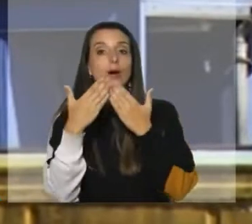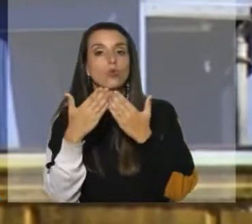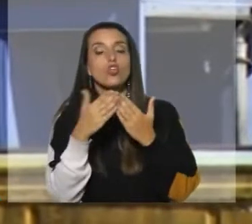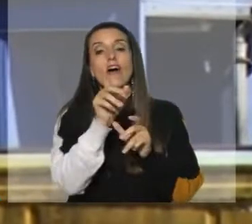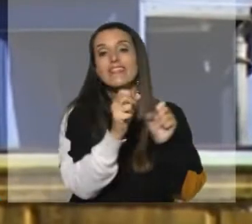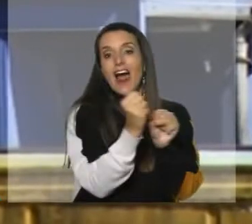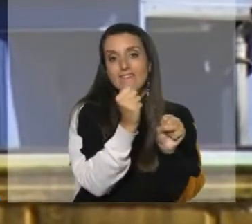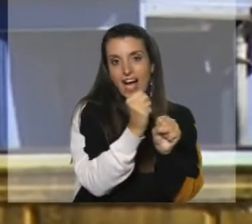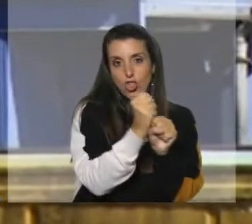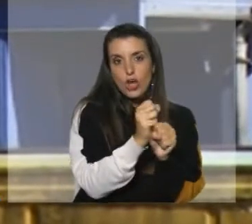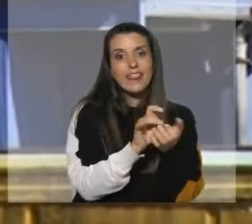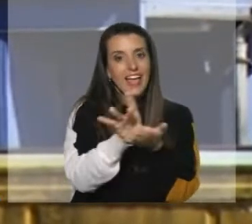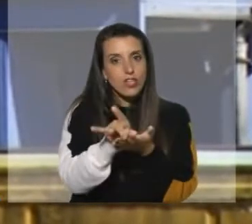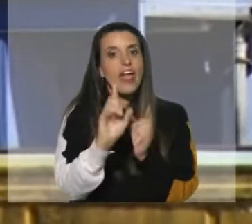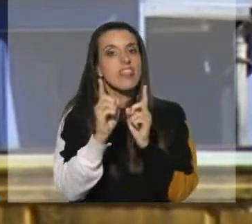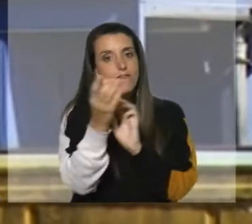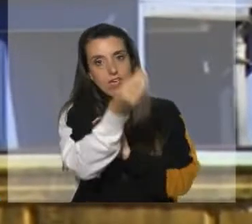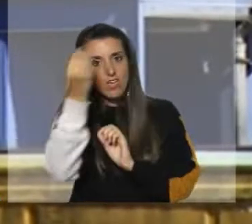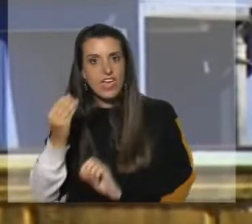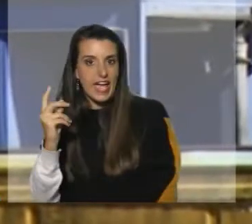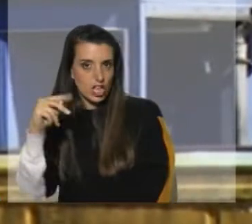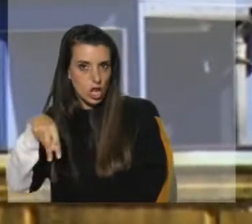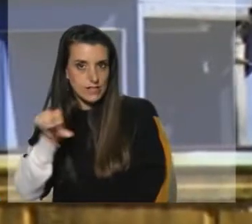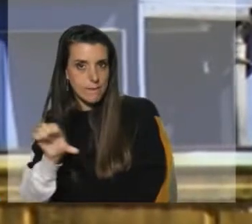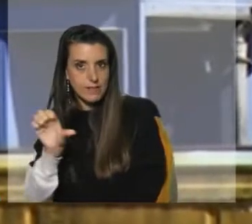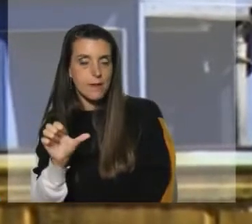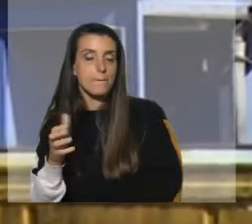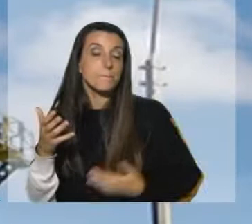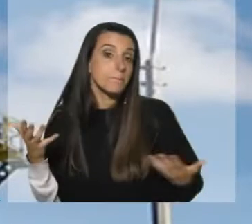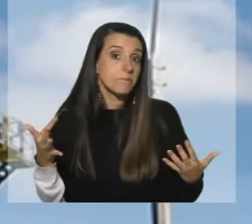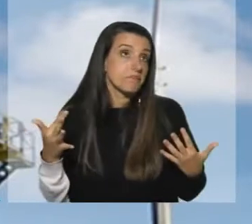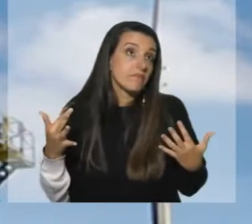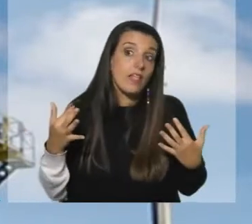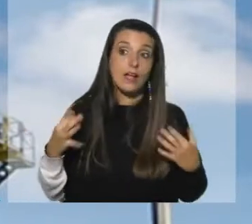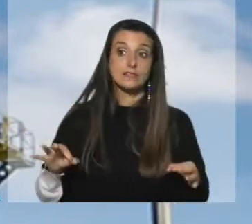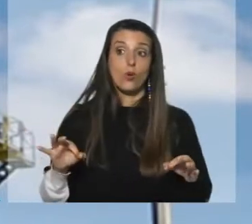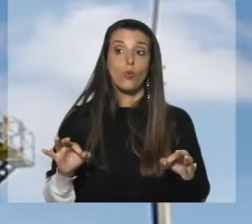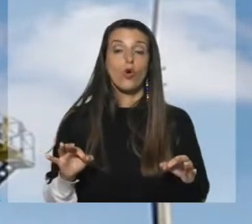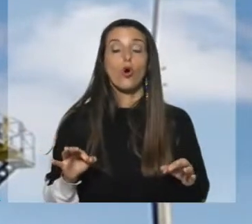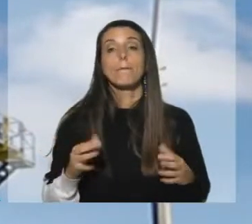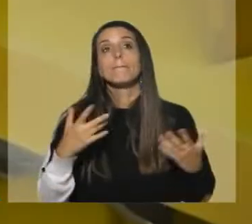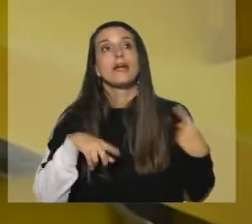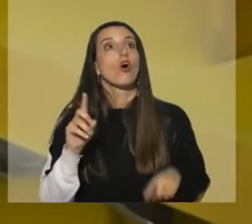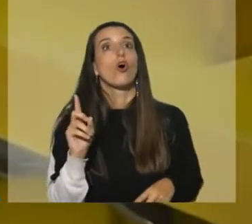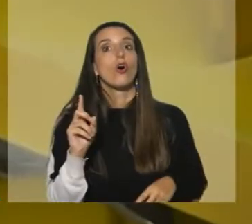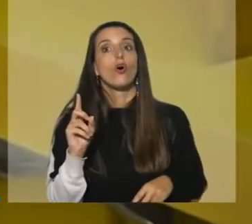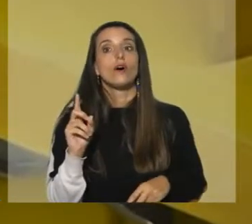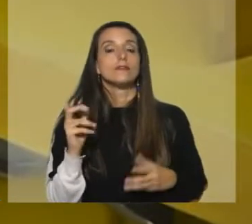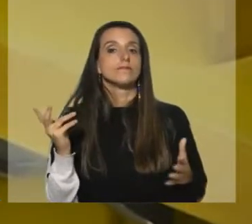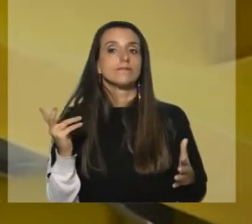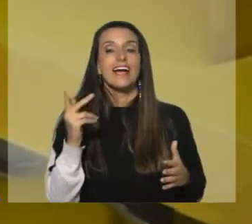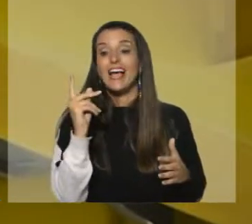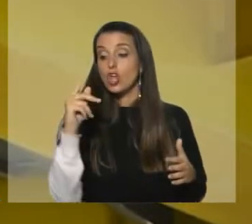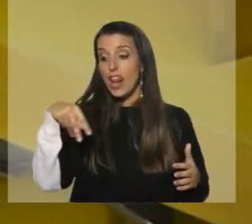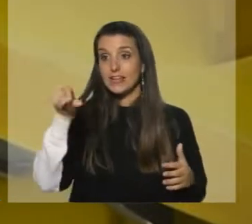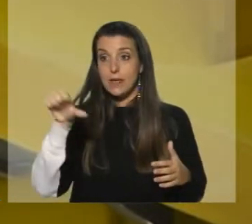parte en las conversaciones con cada una así bueno seguramente pero patronas